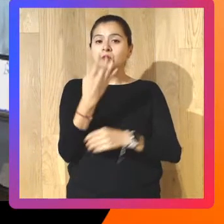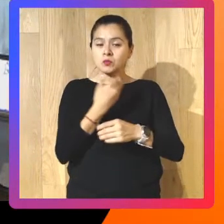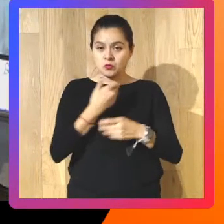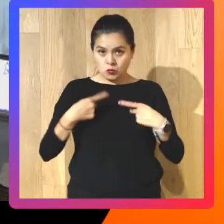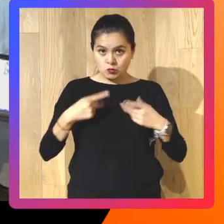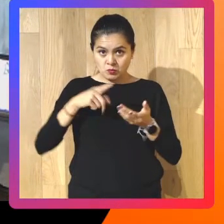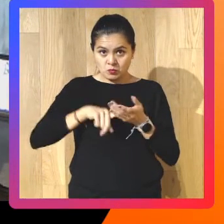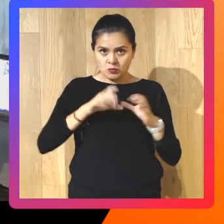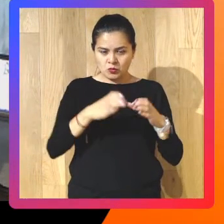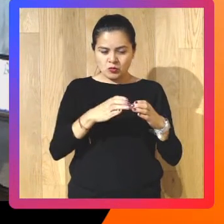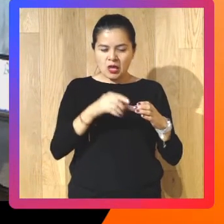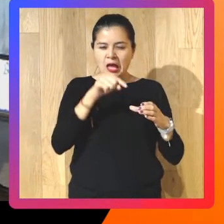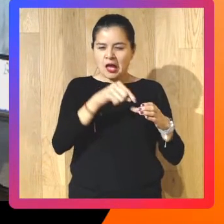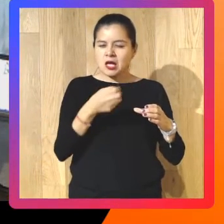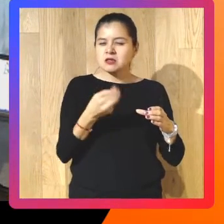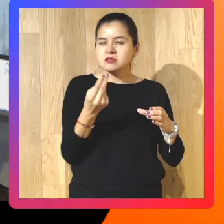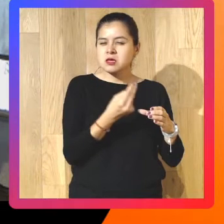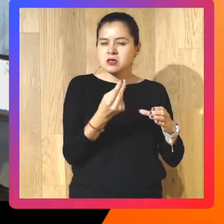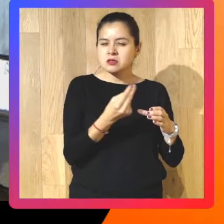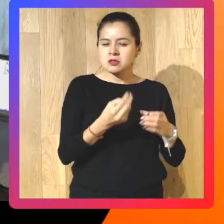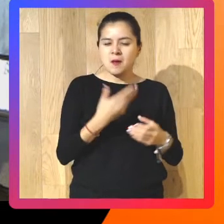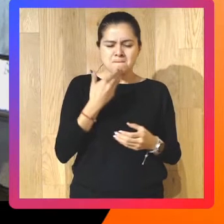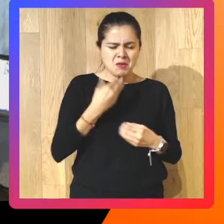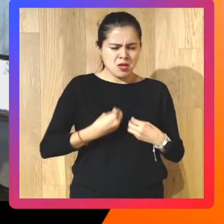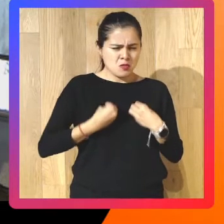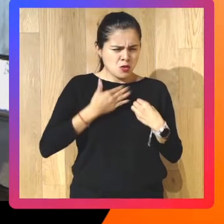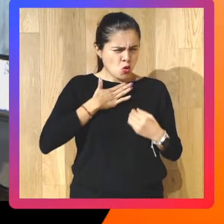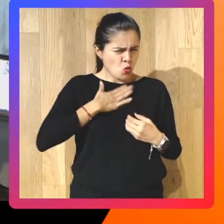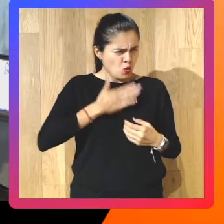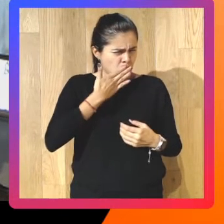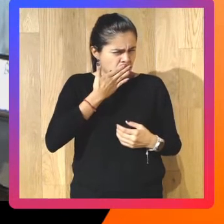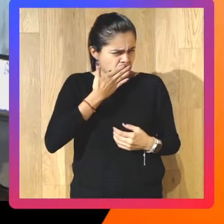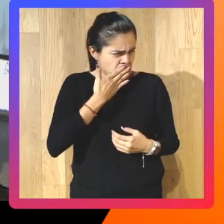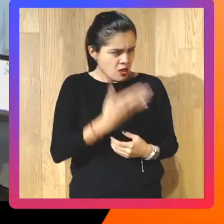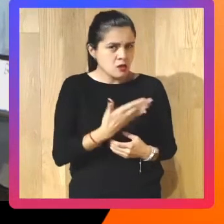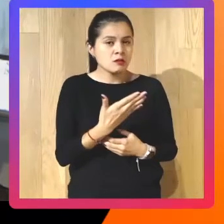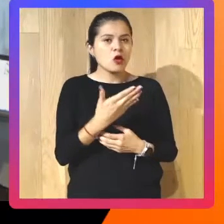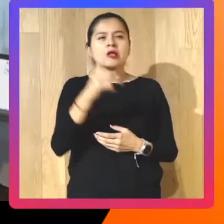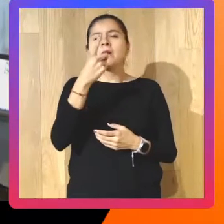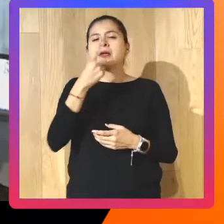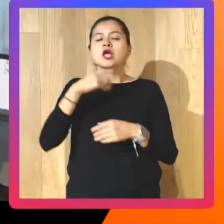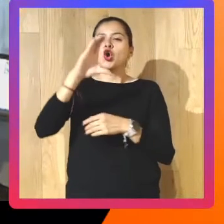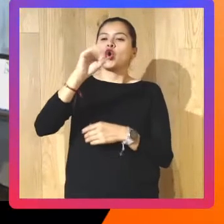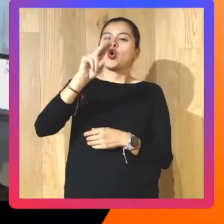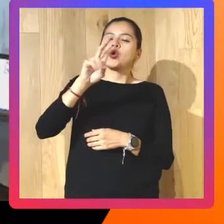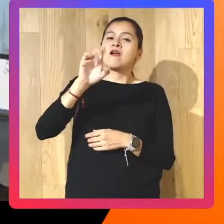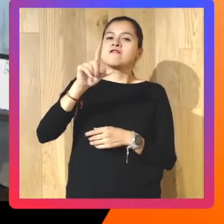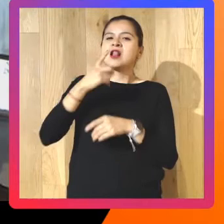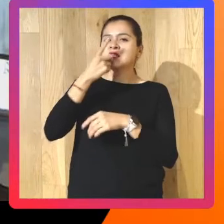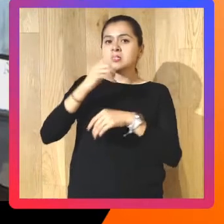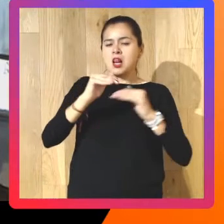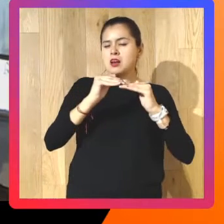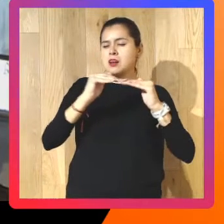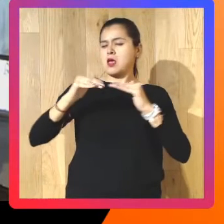personas, ¿cuánto necesita para vivir dignamente? No para sobrevivir, porque los números que nos pasa con Eval son línea de